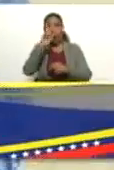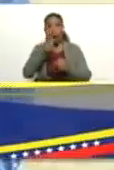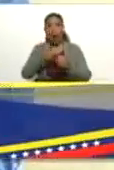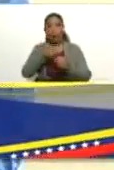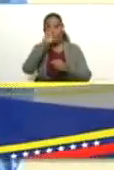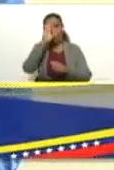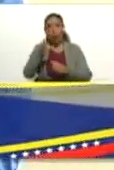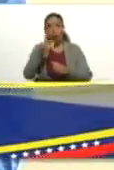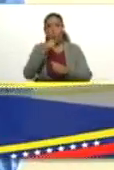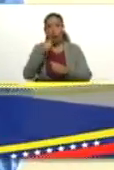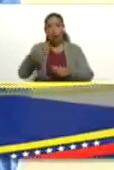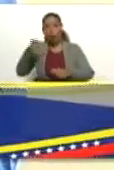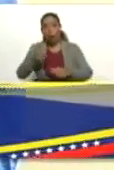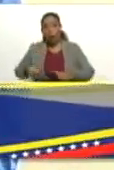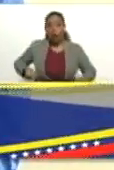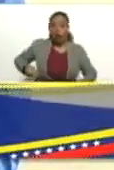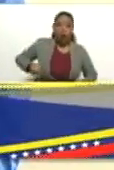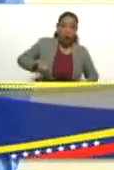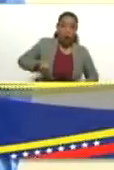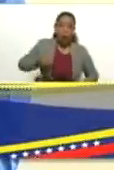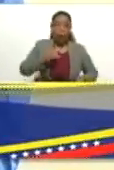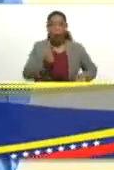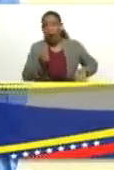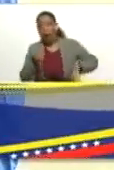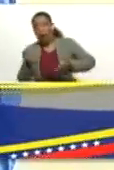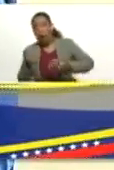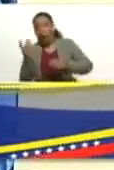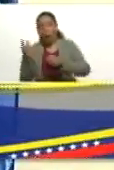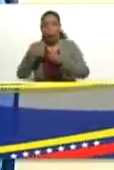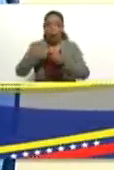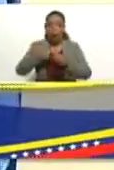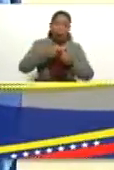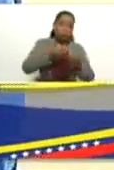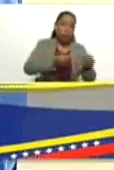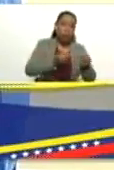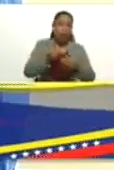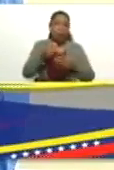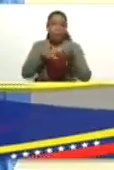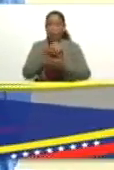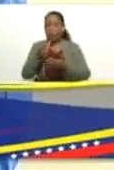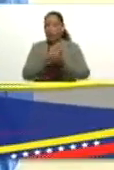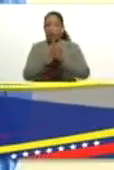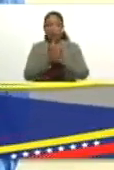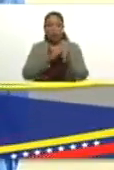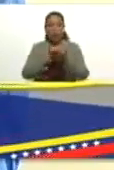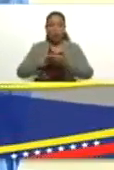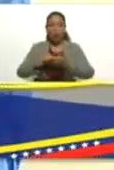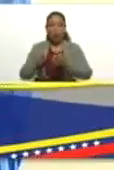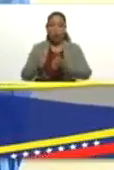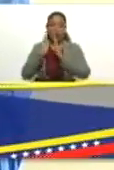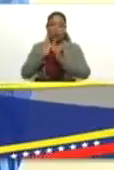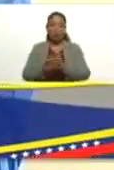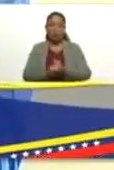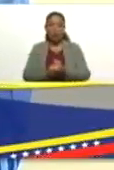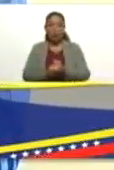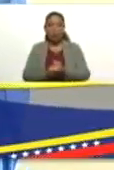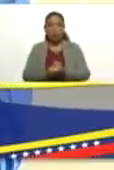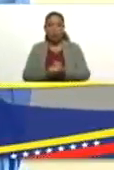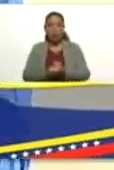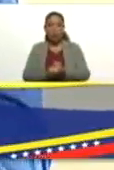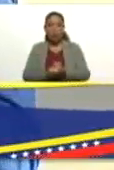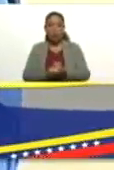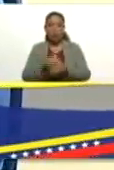estar buscando la bombona, subiendo la bombona, sino que es un problema que se solucionó estructuralmente. Otro tema que fue un tema que